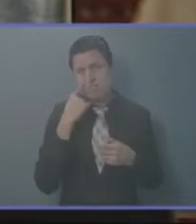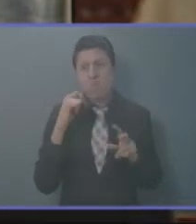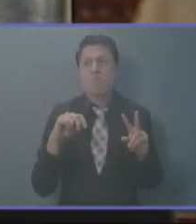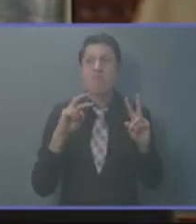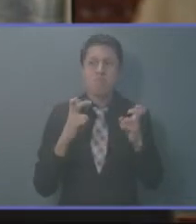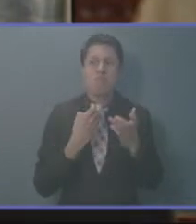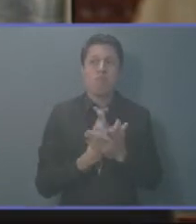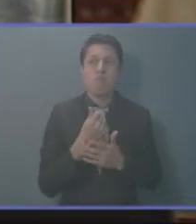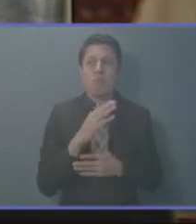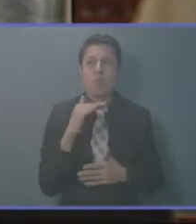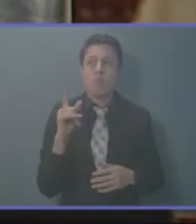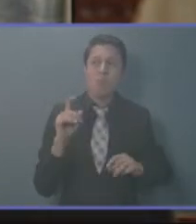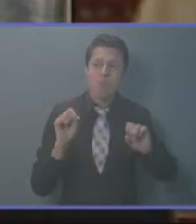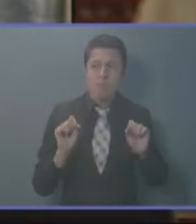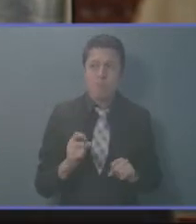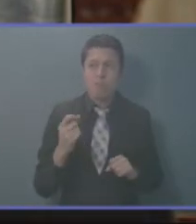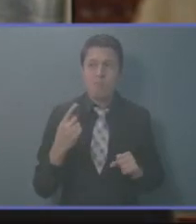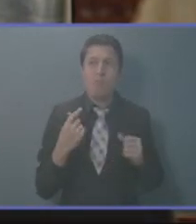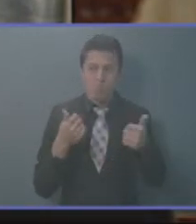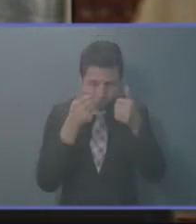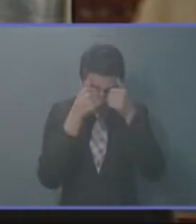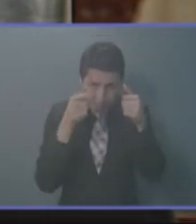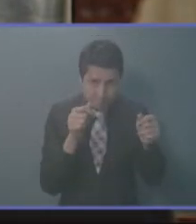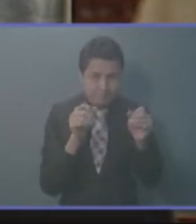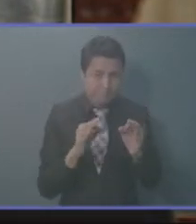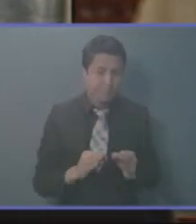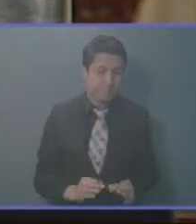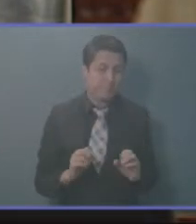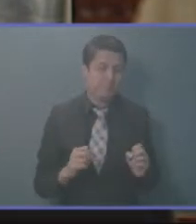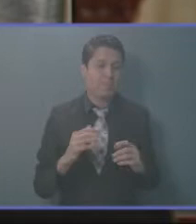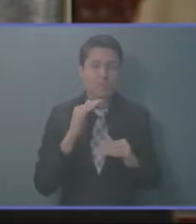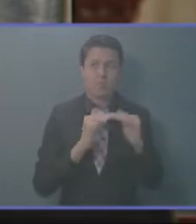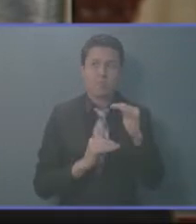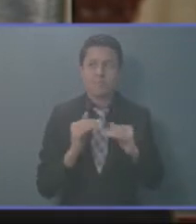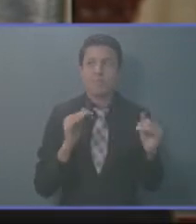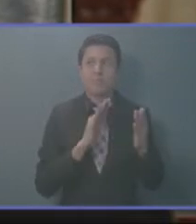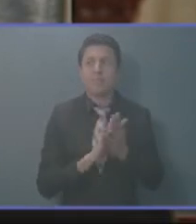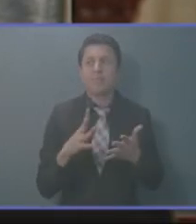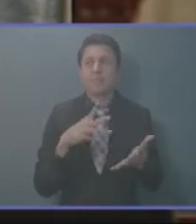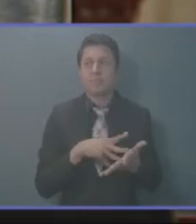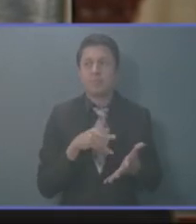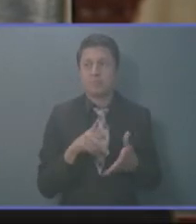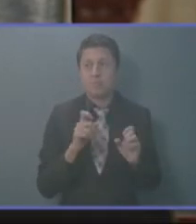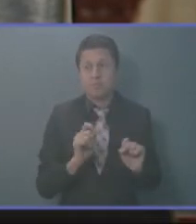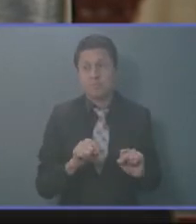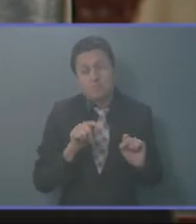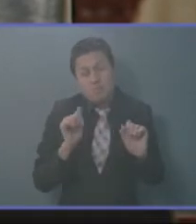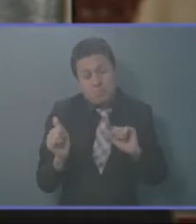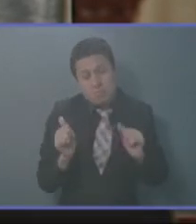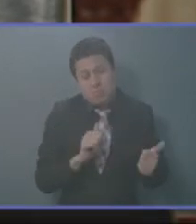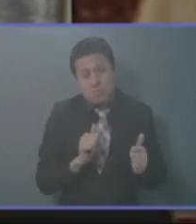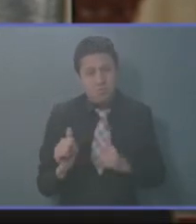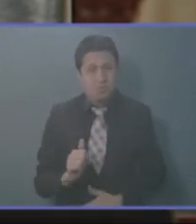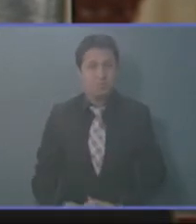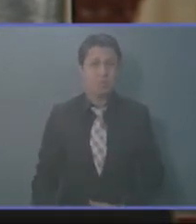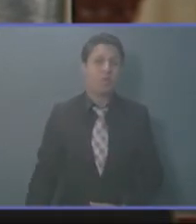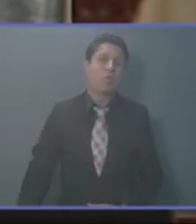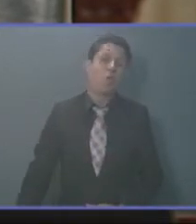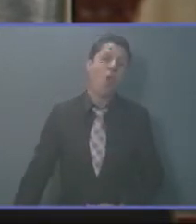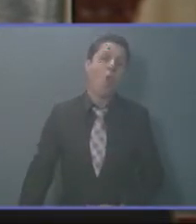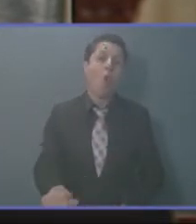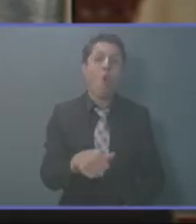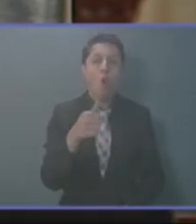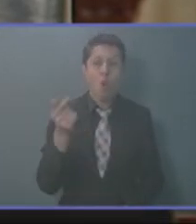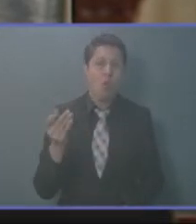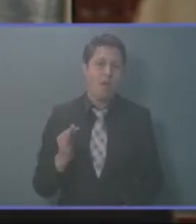se encuentra el país, no es posible aprobar medidas que puedan desequilibrar el gasto público, pudiendo en este supuesto desproteger otros